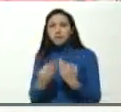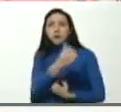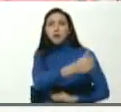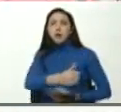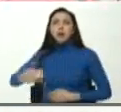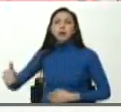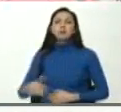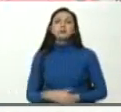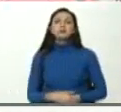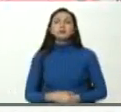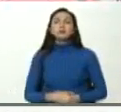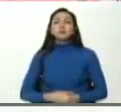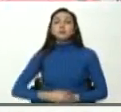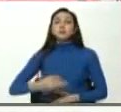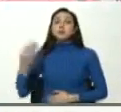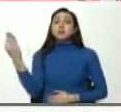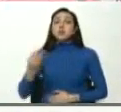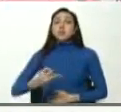siempre